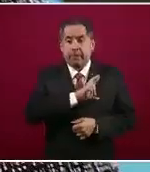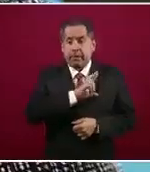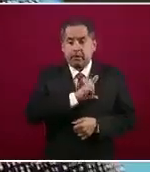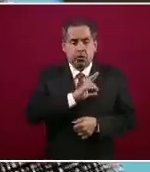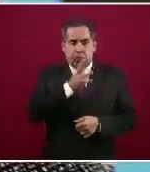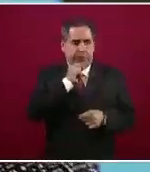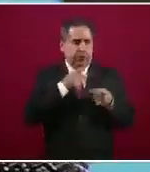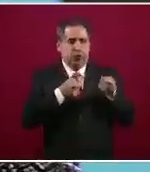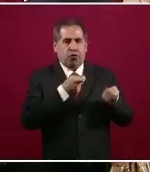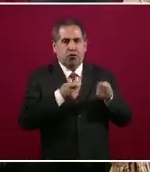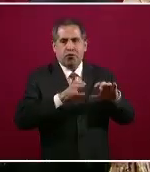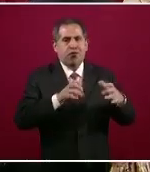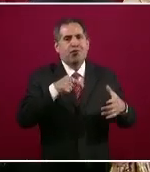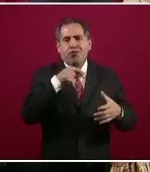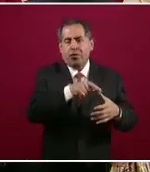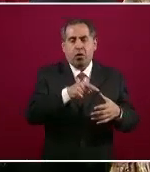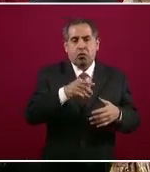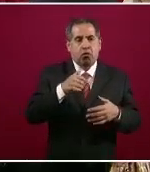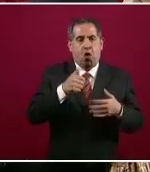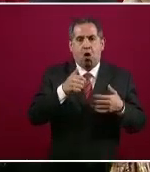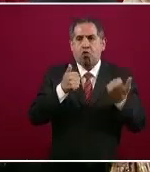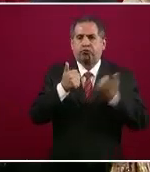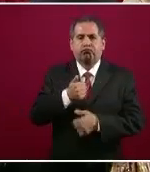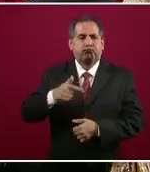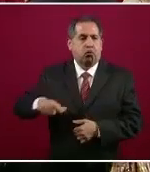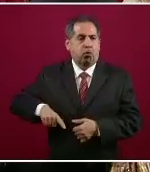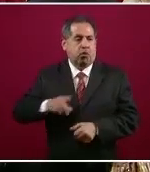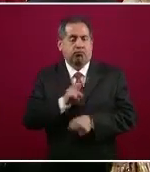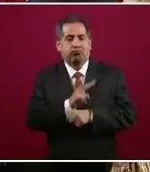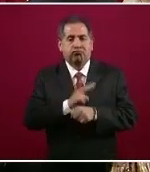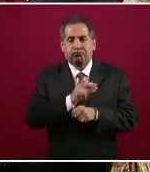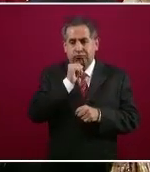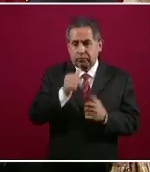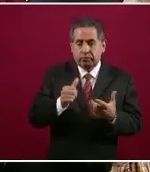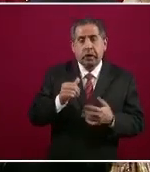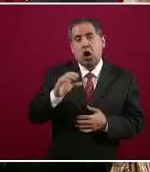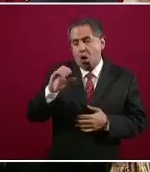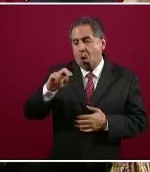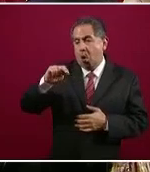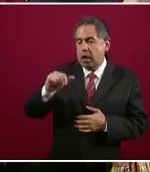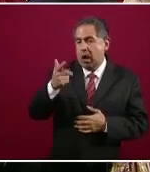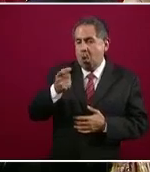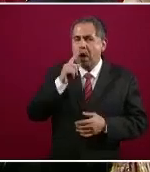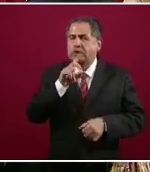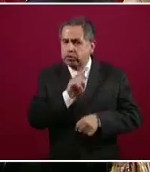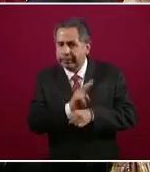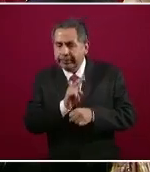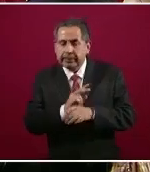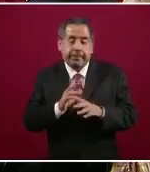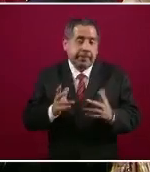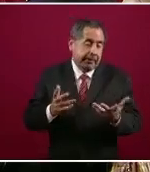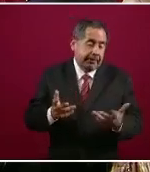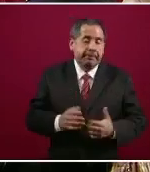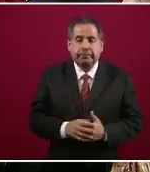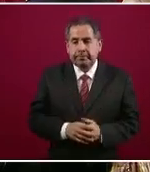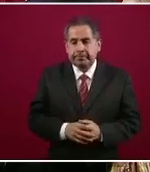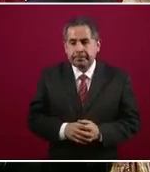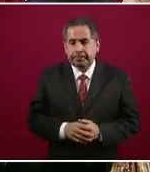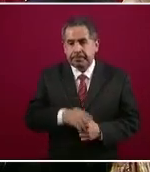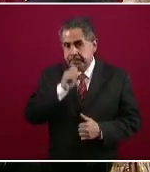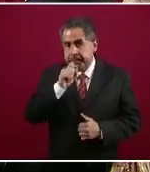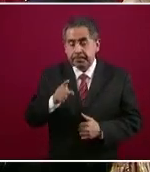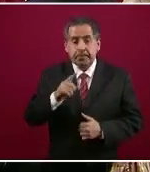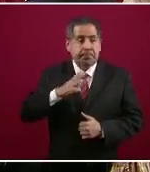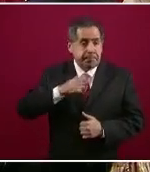de controlar y no están bajo el resguardo del gobierno, sin embargo, la CONAGUA también las está supervisando. También estamos haciendo conferencias de